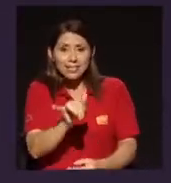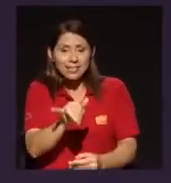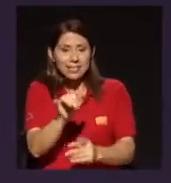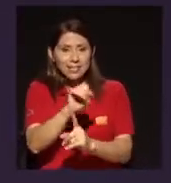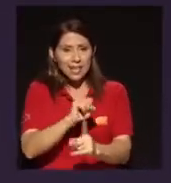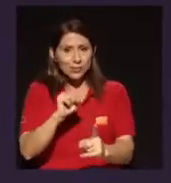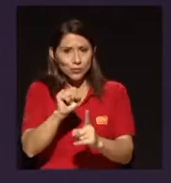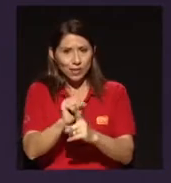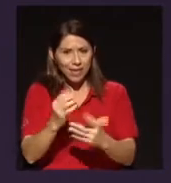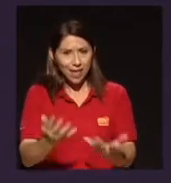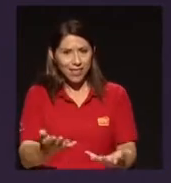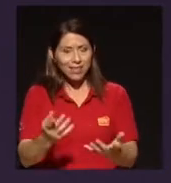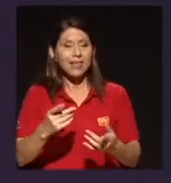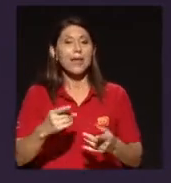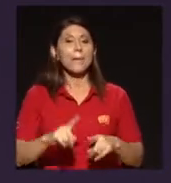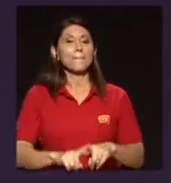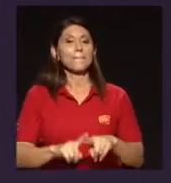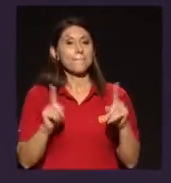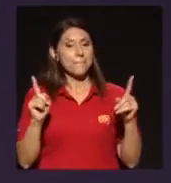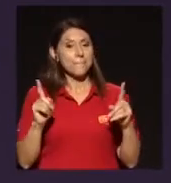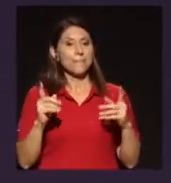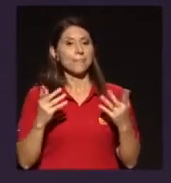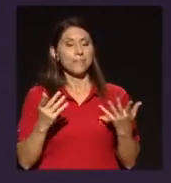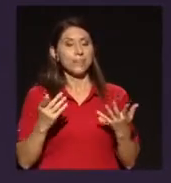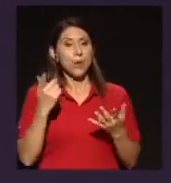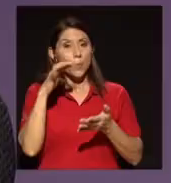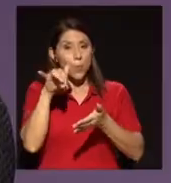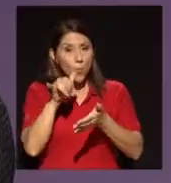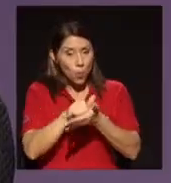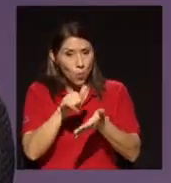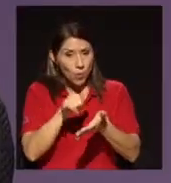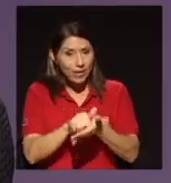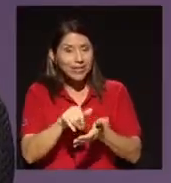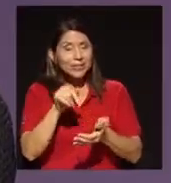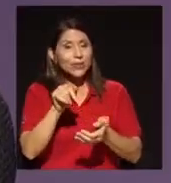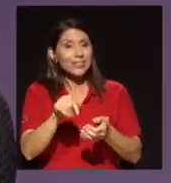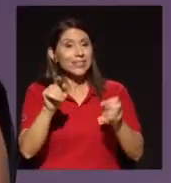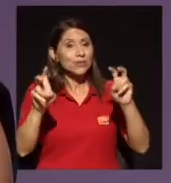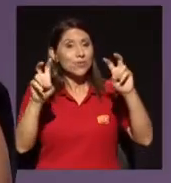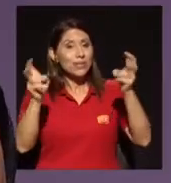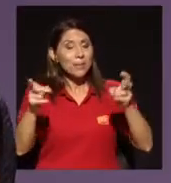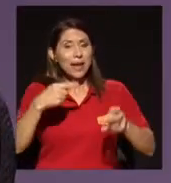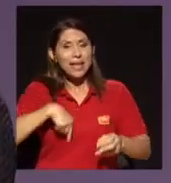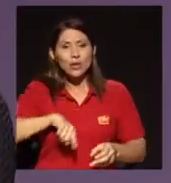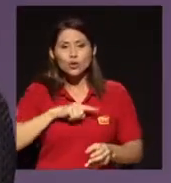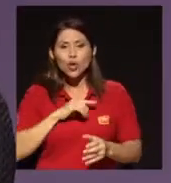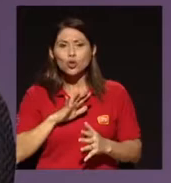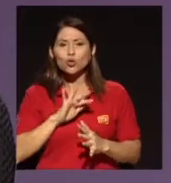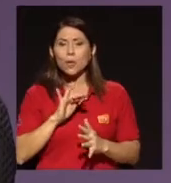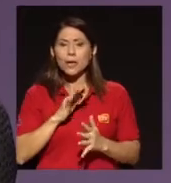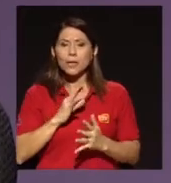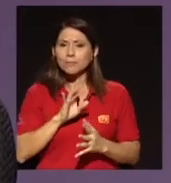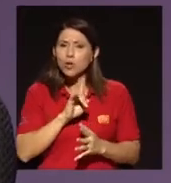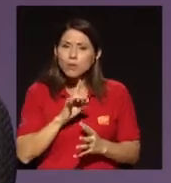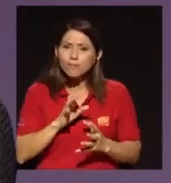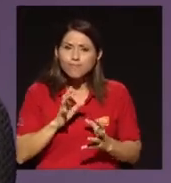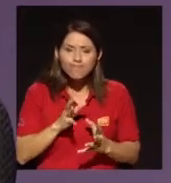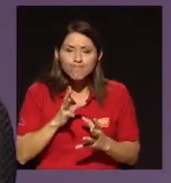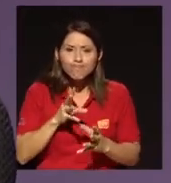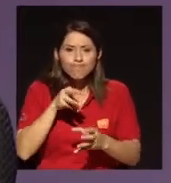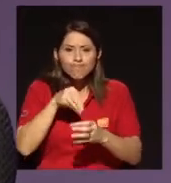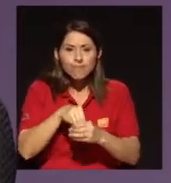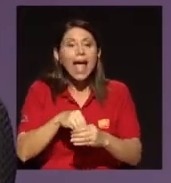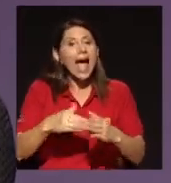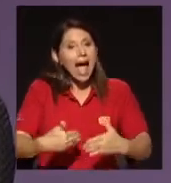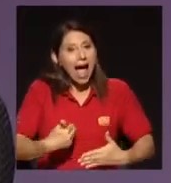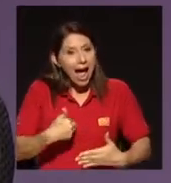sociedad. Entonces, pero es, por eso vuelvo, es un tema como al cual nos resistimos. Existen algunas estadísticas,